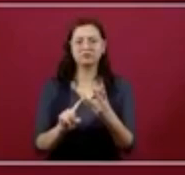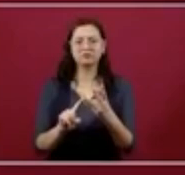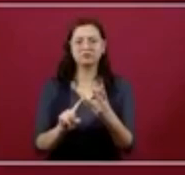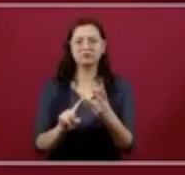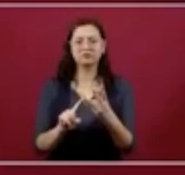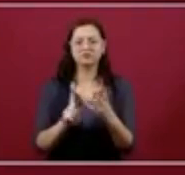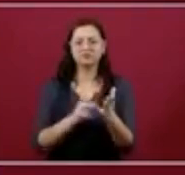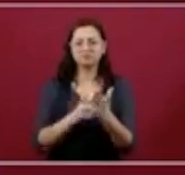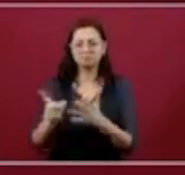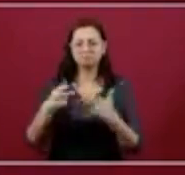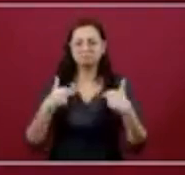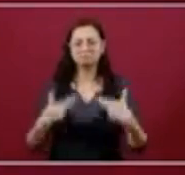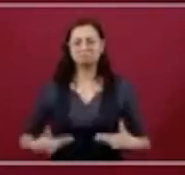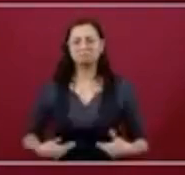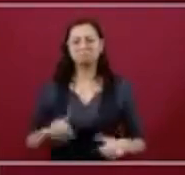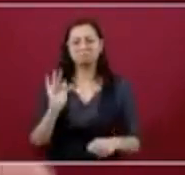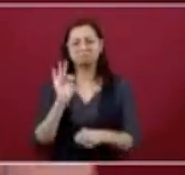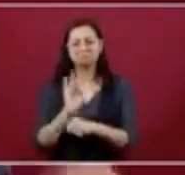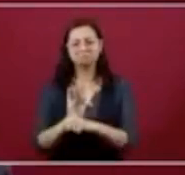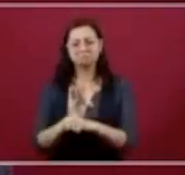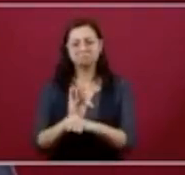defensa de derechos humanos,